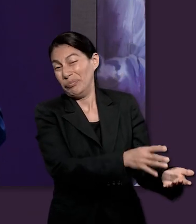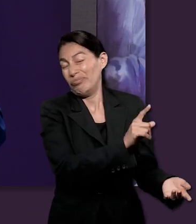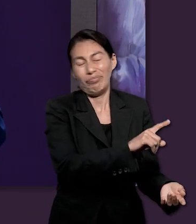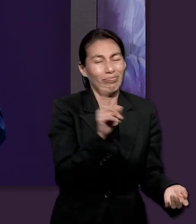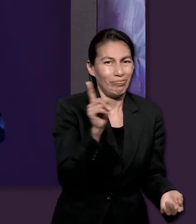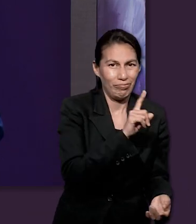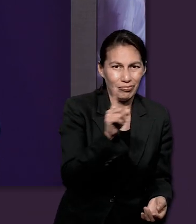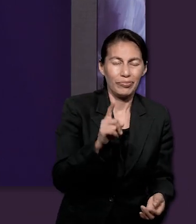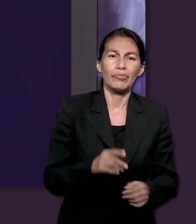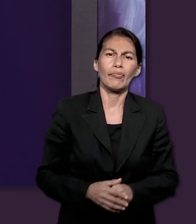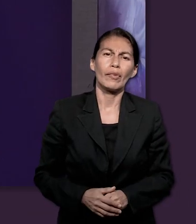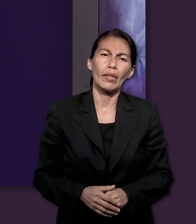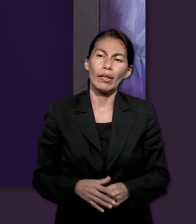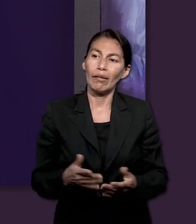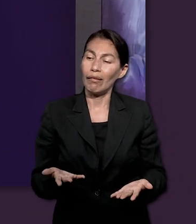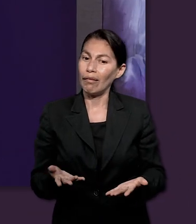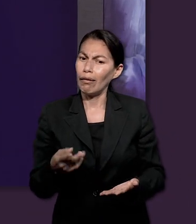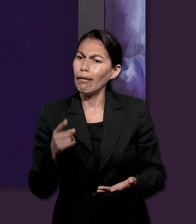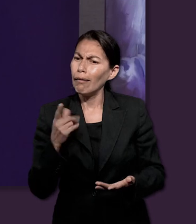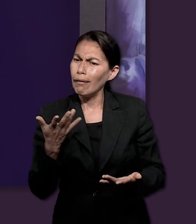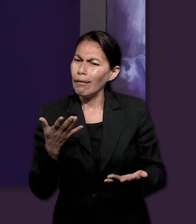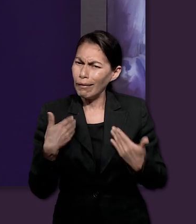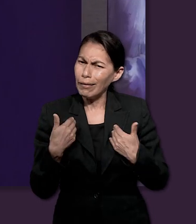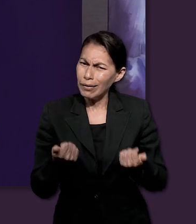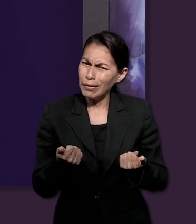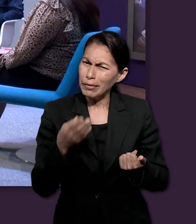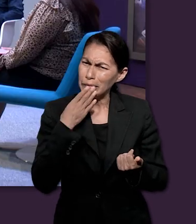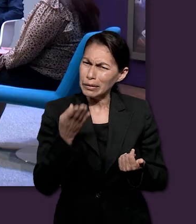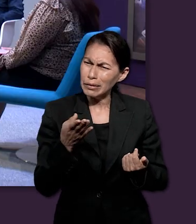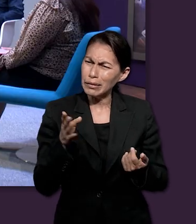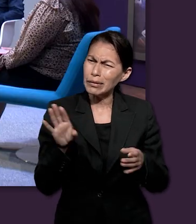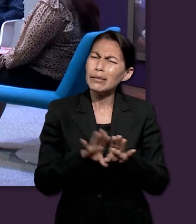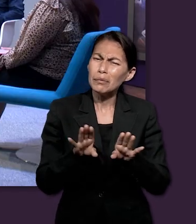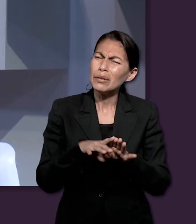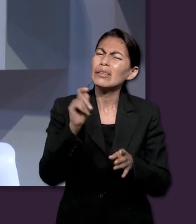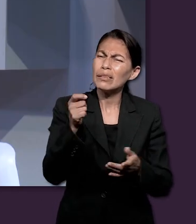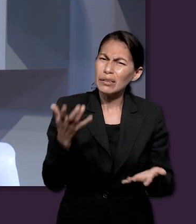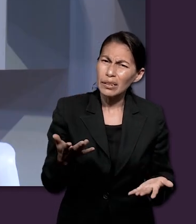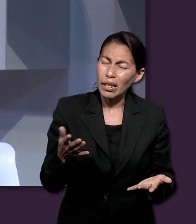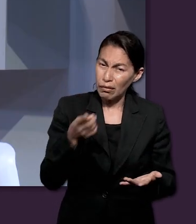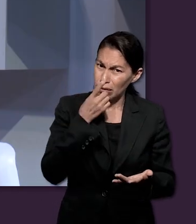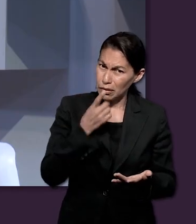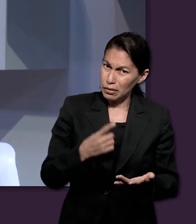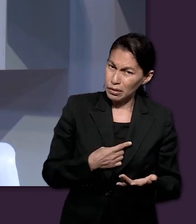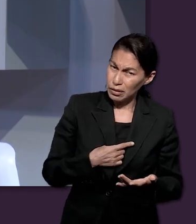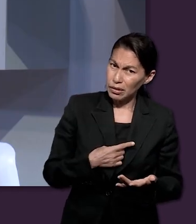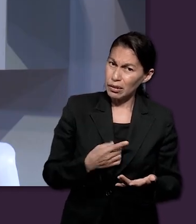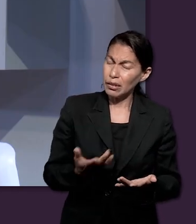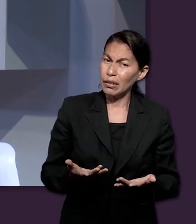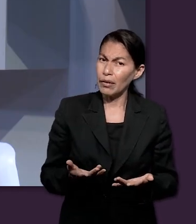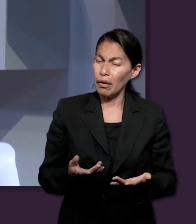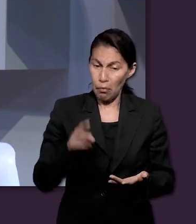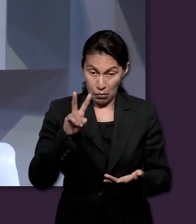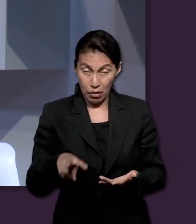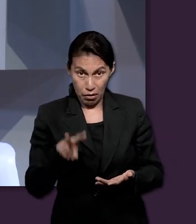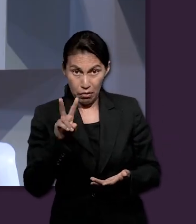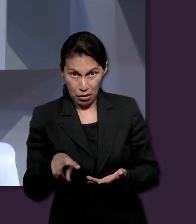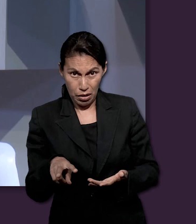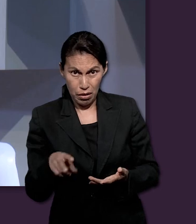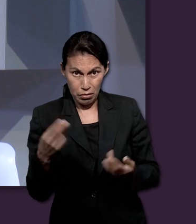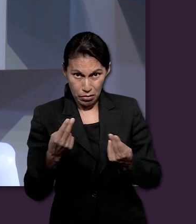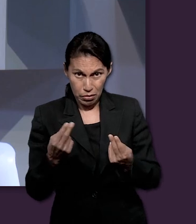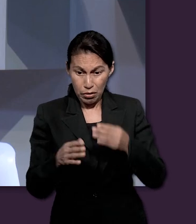infierno. ¿Cómo ven este mensaje? Es muy directo lo que nos quiere decir, pero ¿realmente lo debemos de